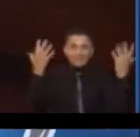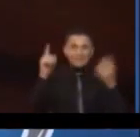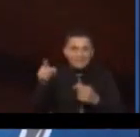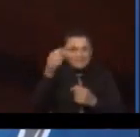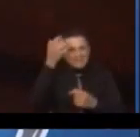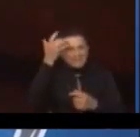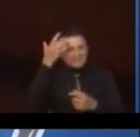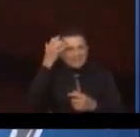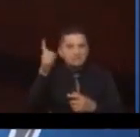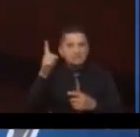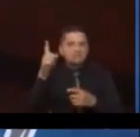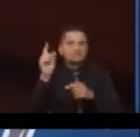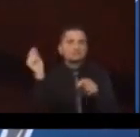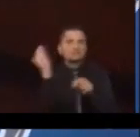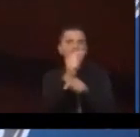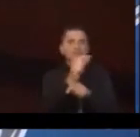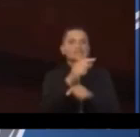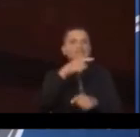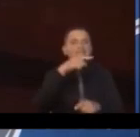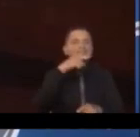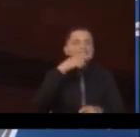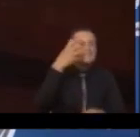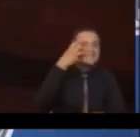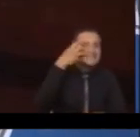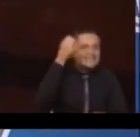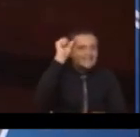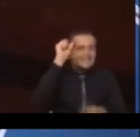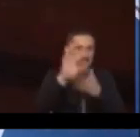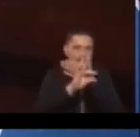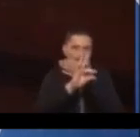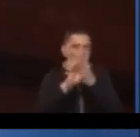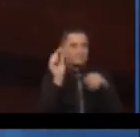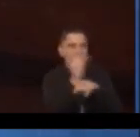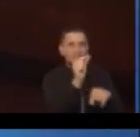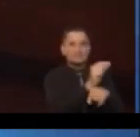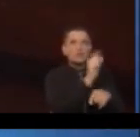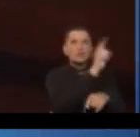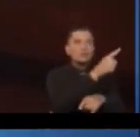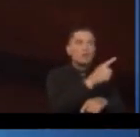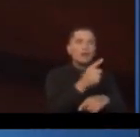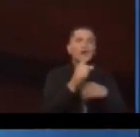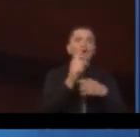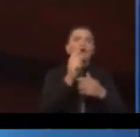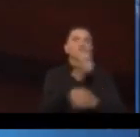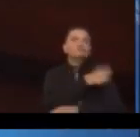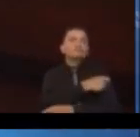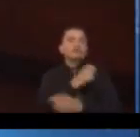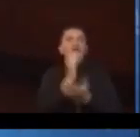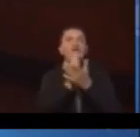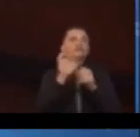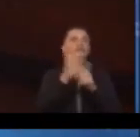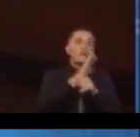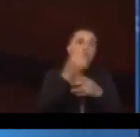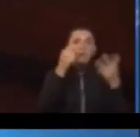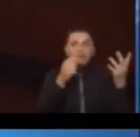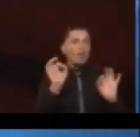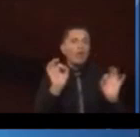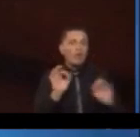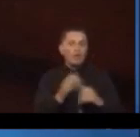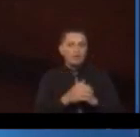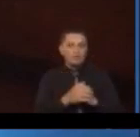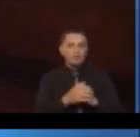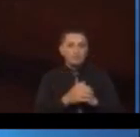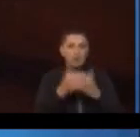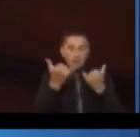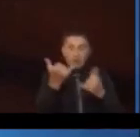famosa atacando a Iván Duque por Twitter porque no tenía vacunas del COVID. Y 4 meses más tarde, el quinto